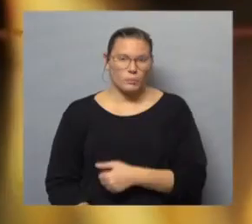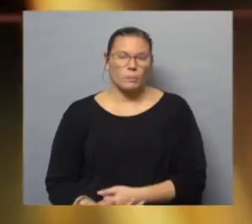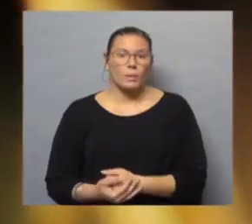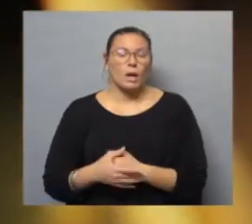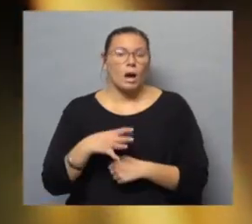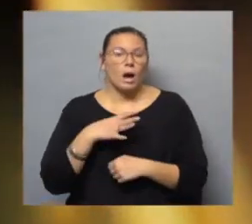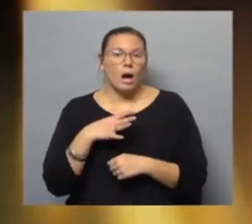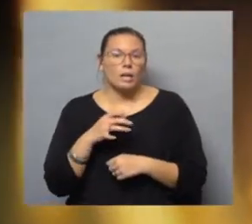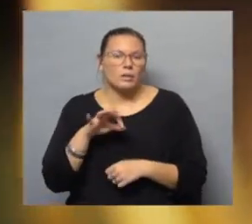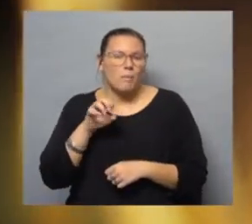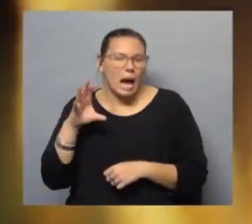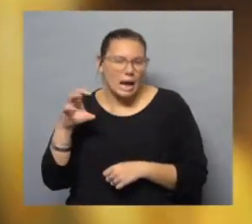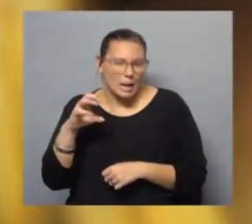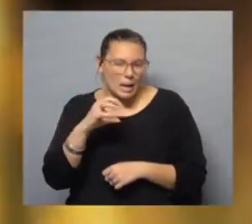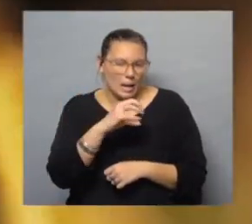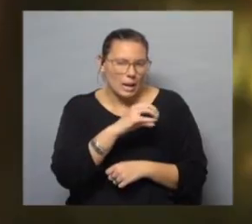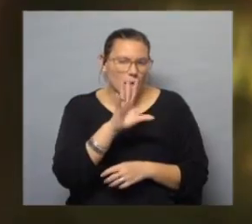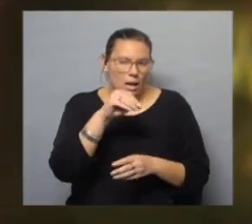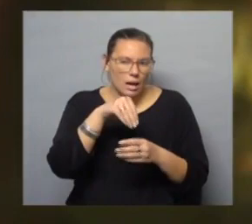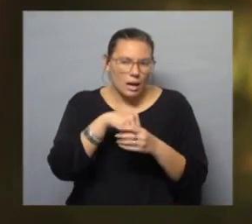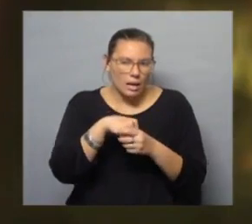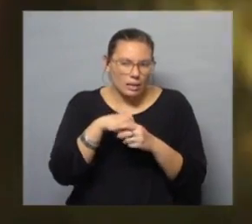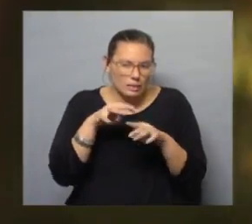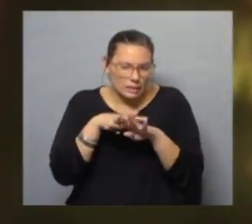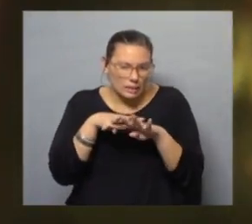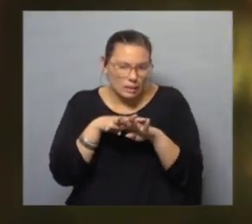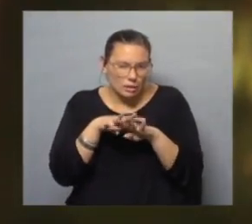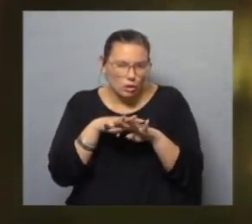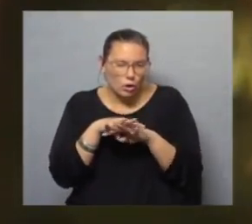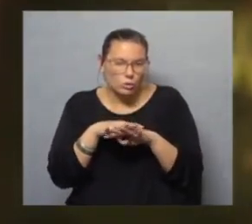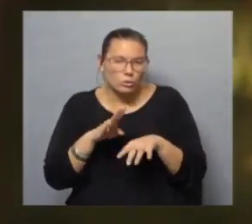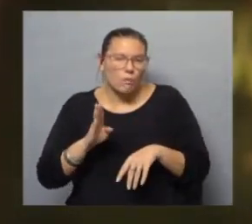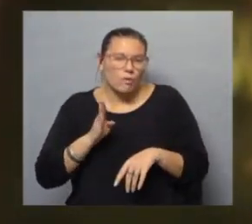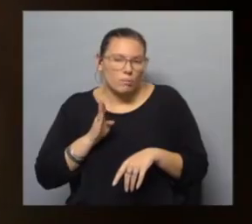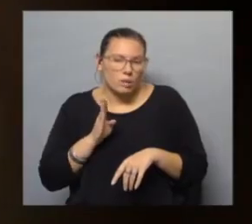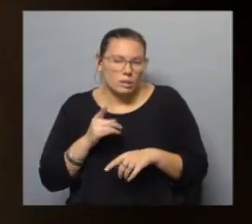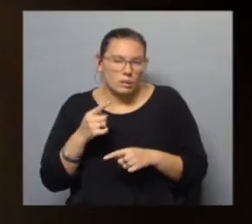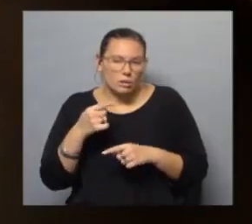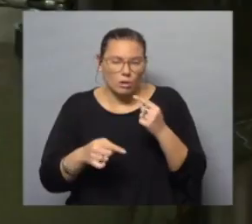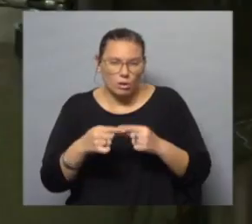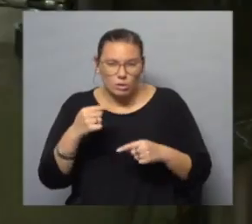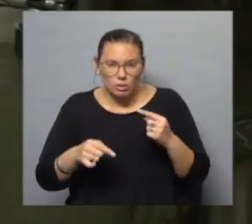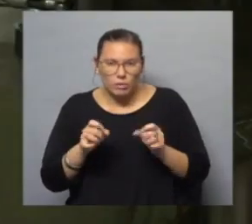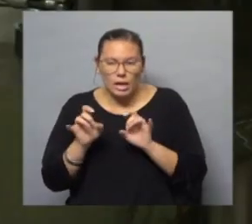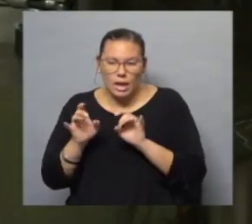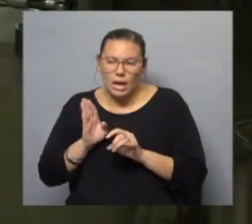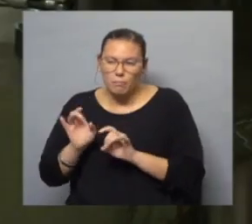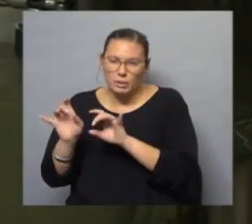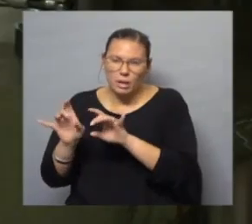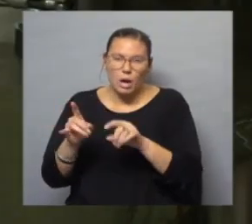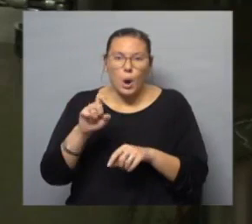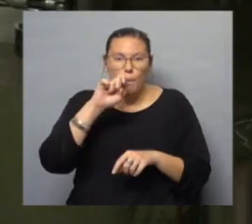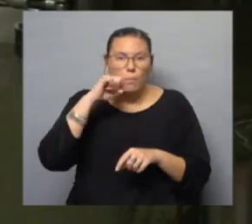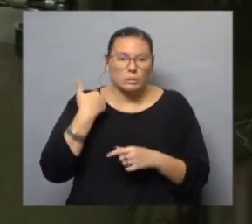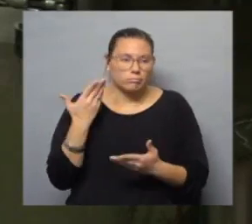Existen unas bacterias que se alojan en los tejidos femeninos que se dispersan de hembra a hembra, y los machos son callejones